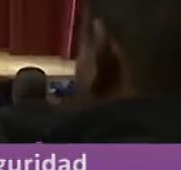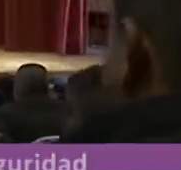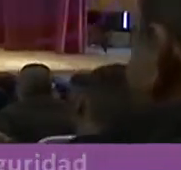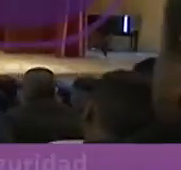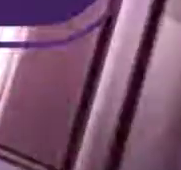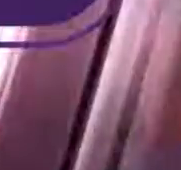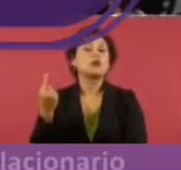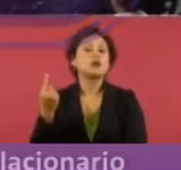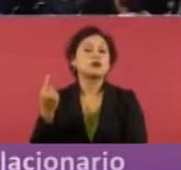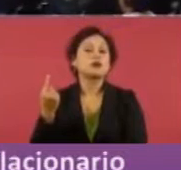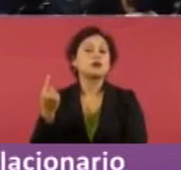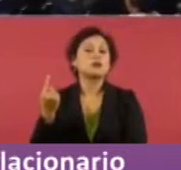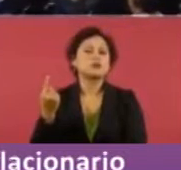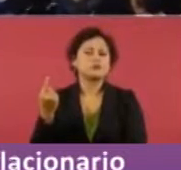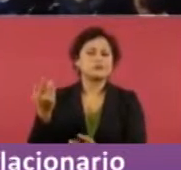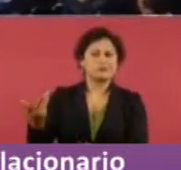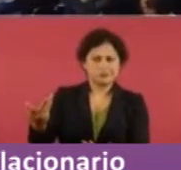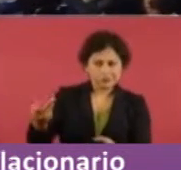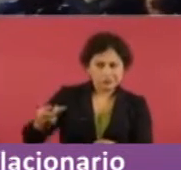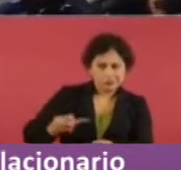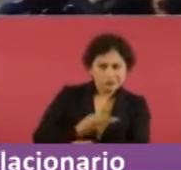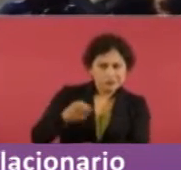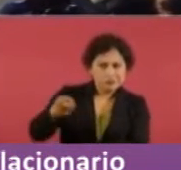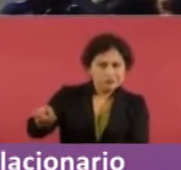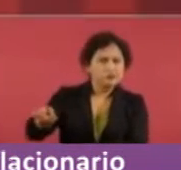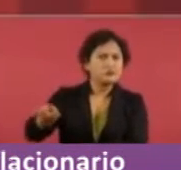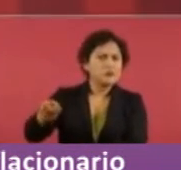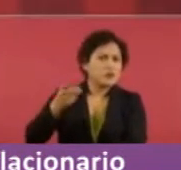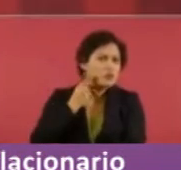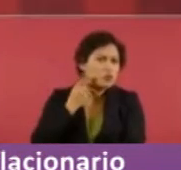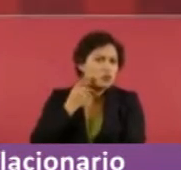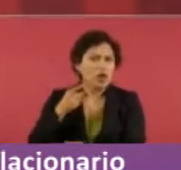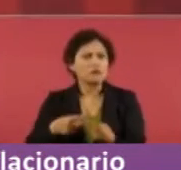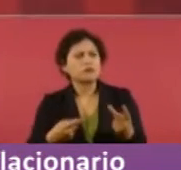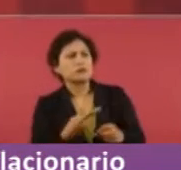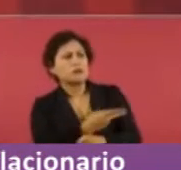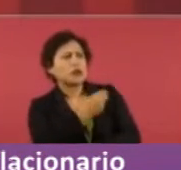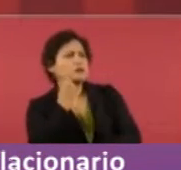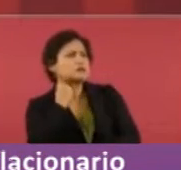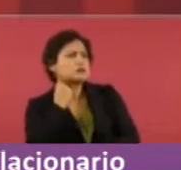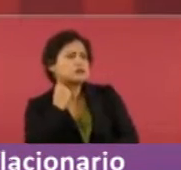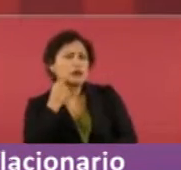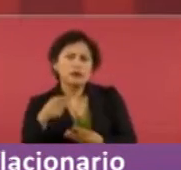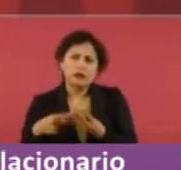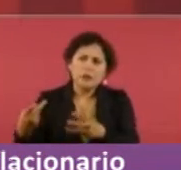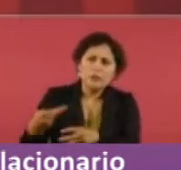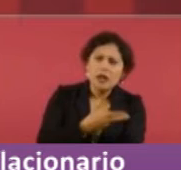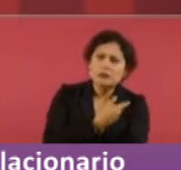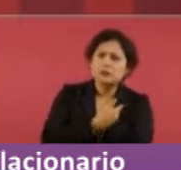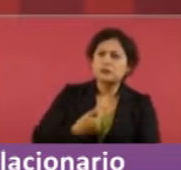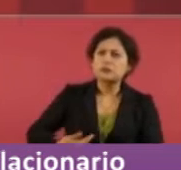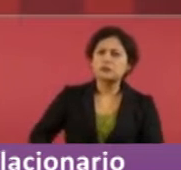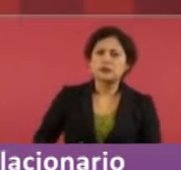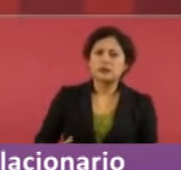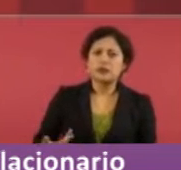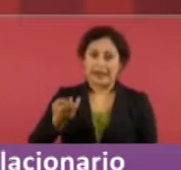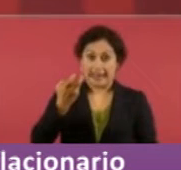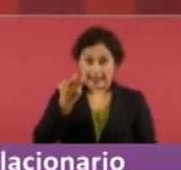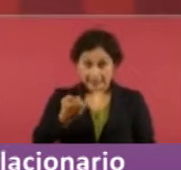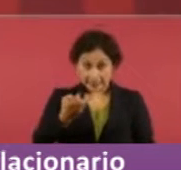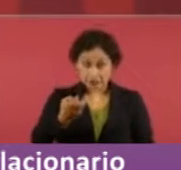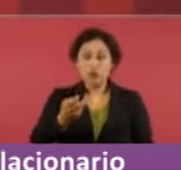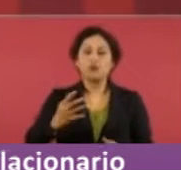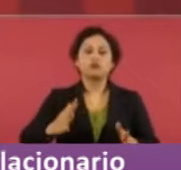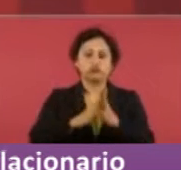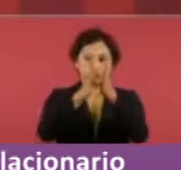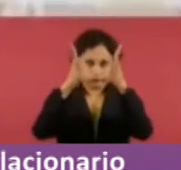Ciudadana. Tras la firma del acuerdo antiinflacionario anunciado el lunes entre el gobierno federal y un grupo de empresarios del sector alimentario,